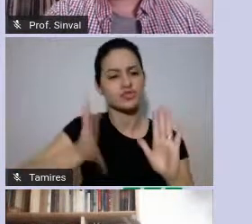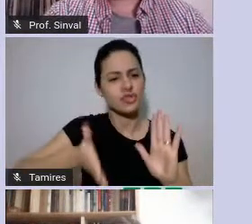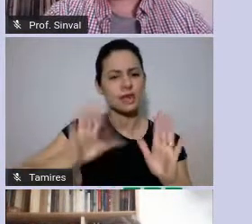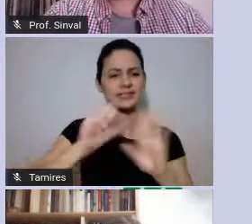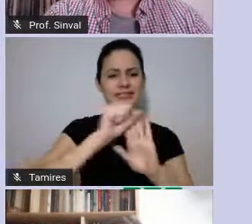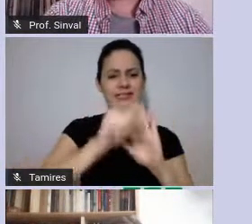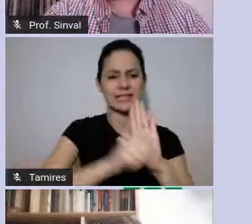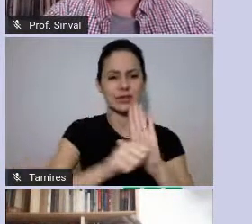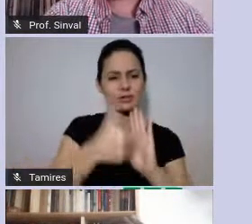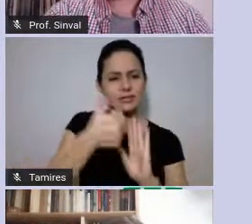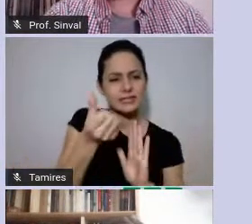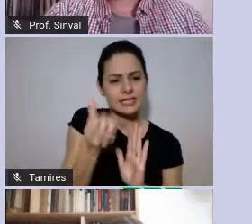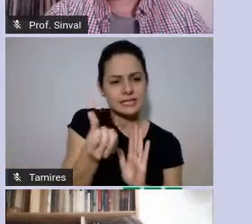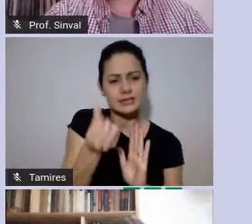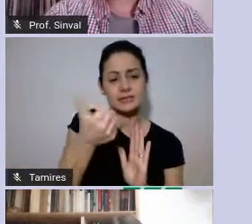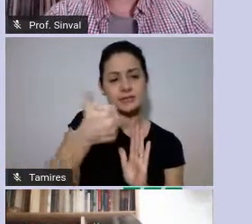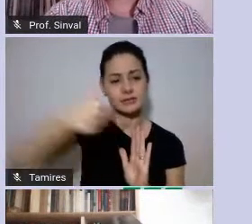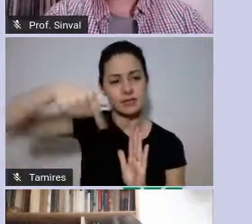empieza a...